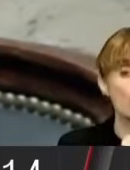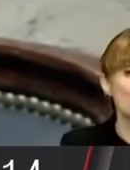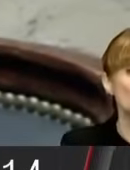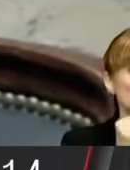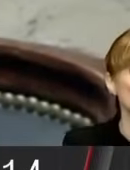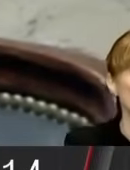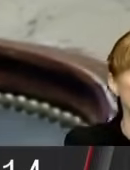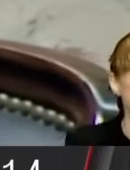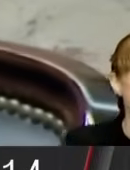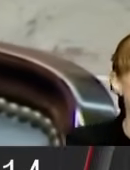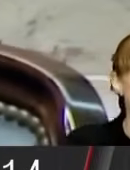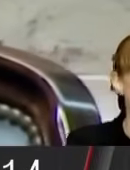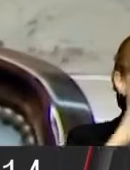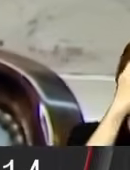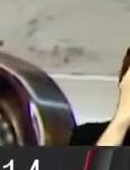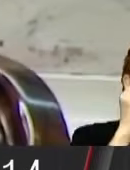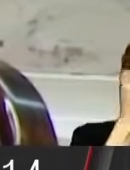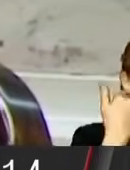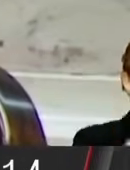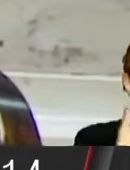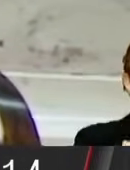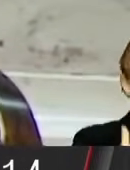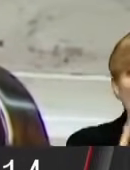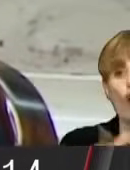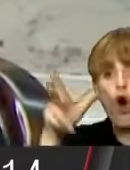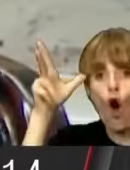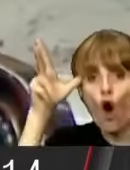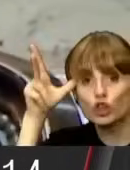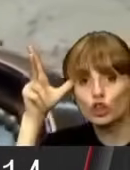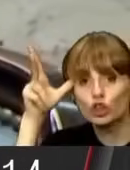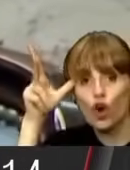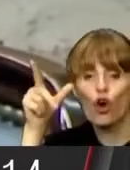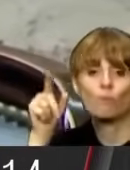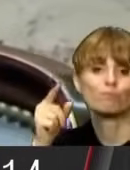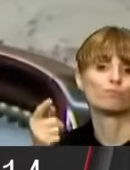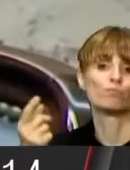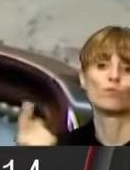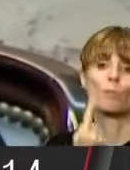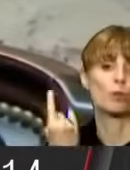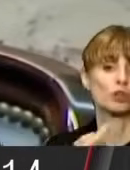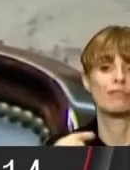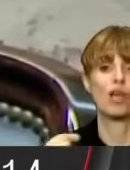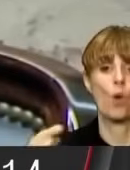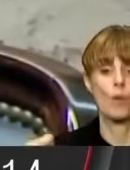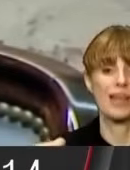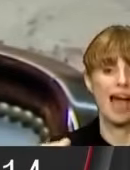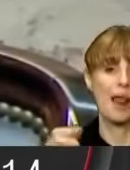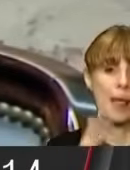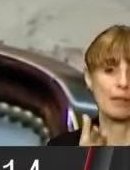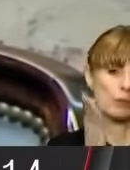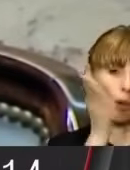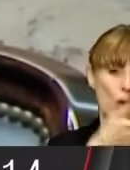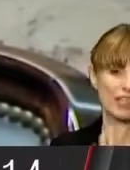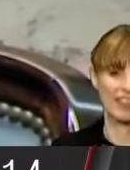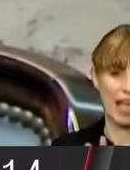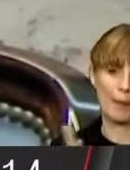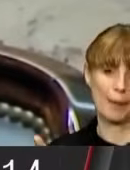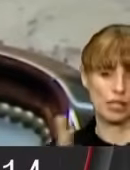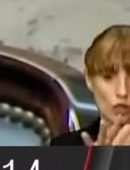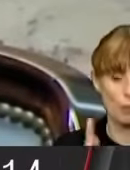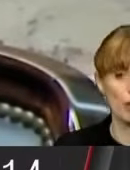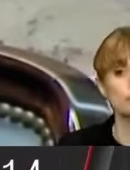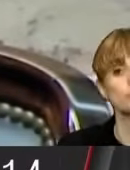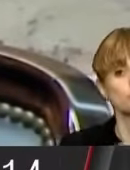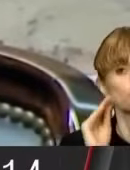8 de cada 10 argentinos y argentinas no se van a poder jubilar en nuestro país. Esa es la proporción. Y quiero agregar algo